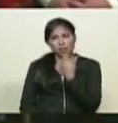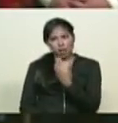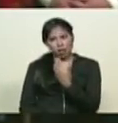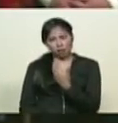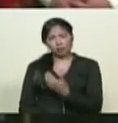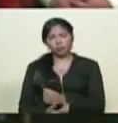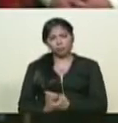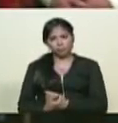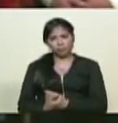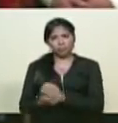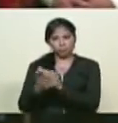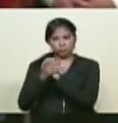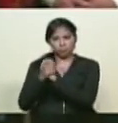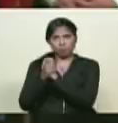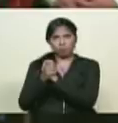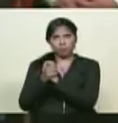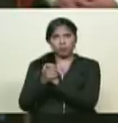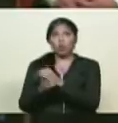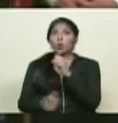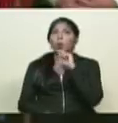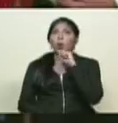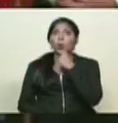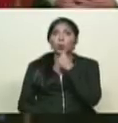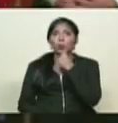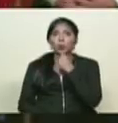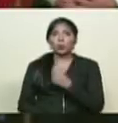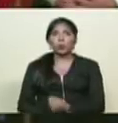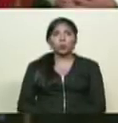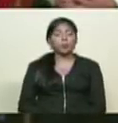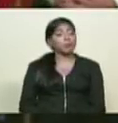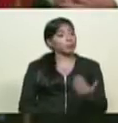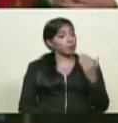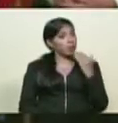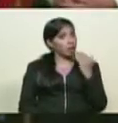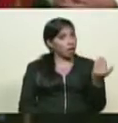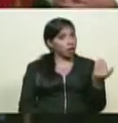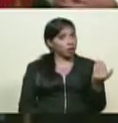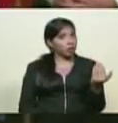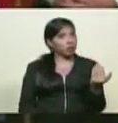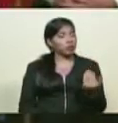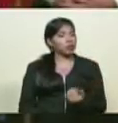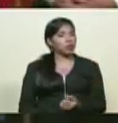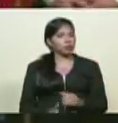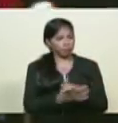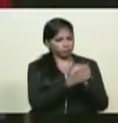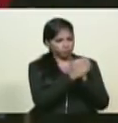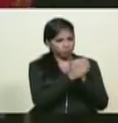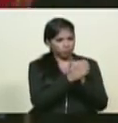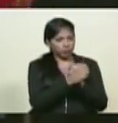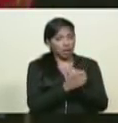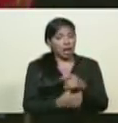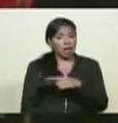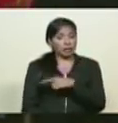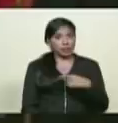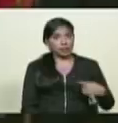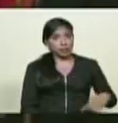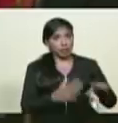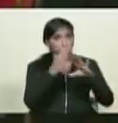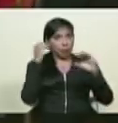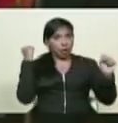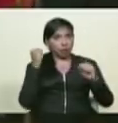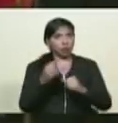la federación rusa y gracias queria embajador de china por estar aquí hoy con